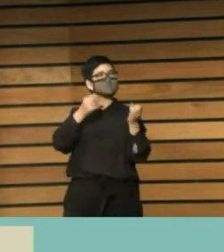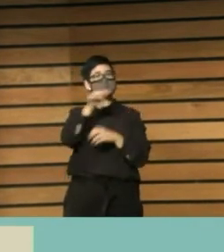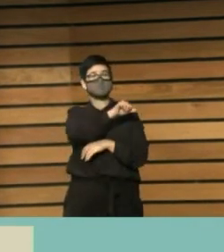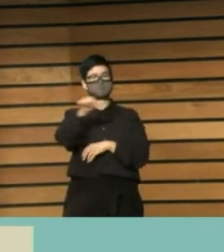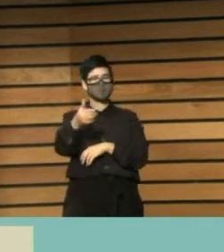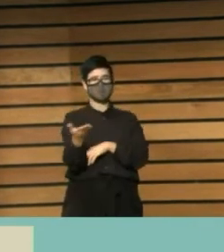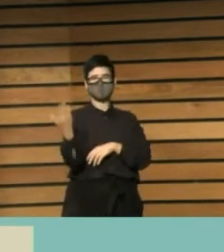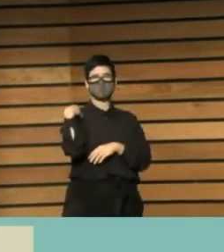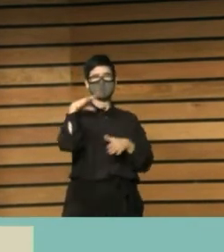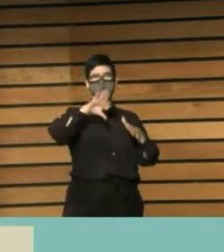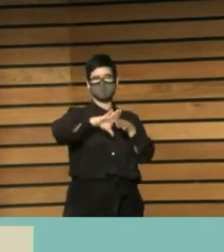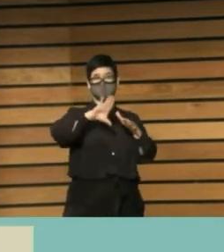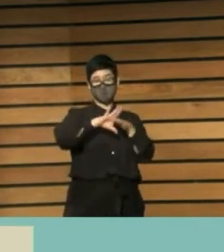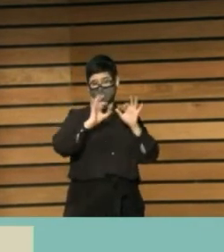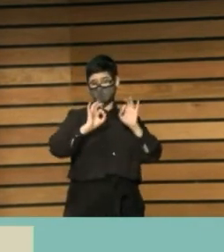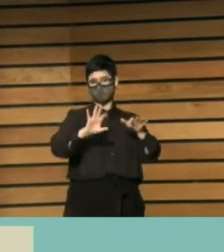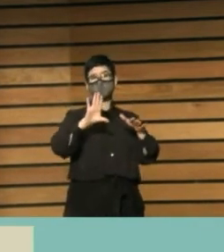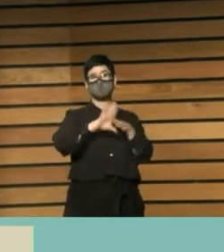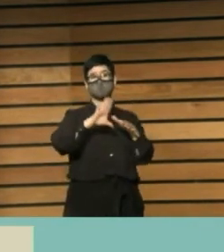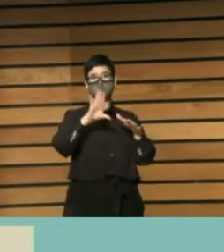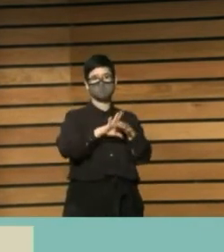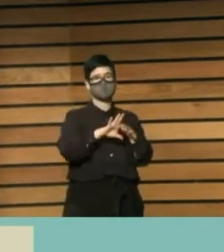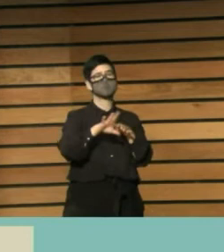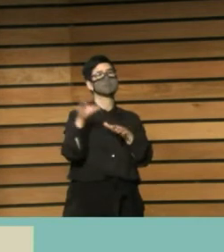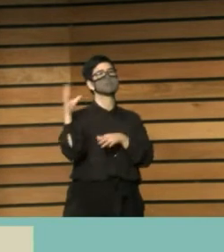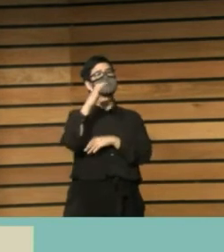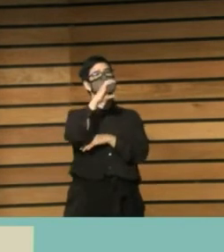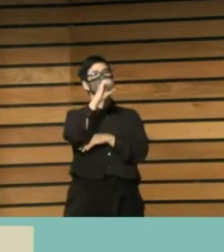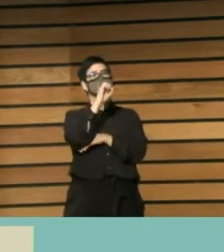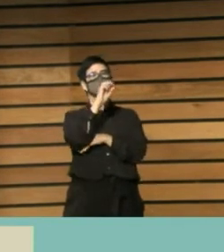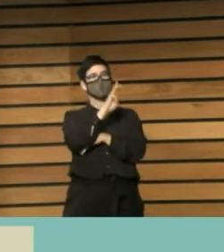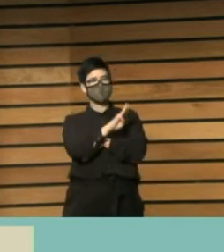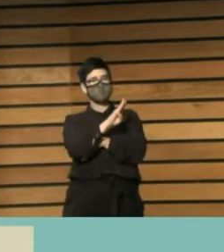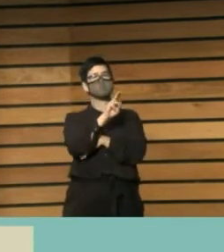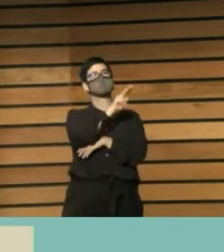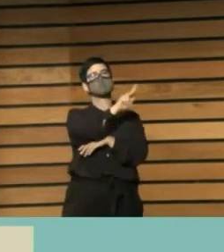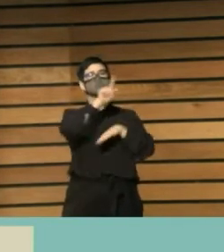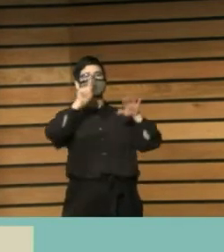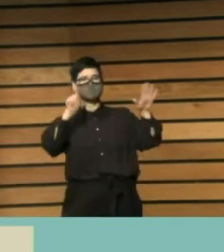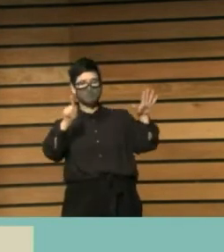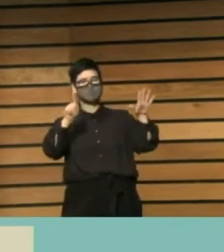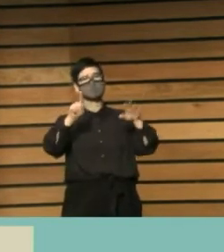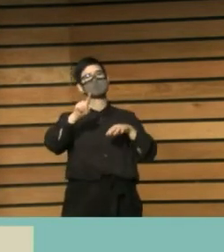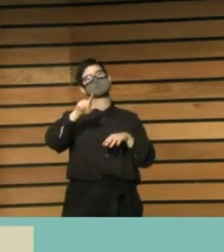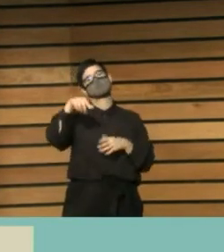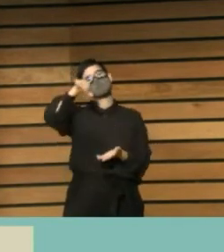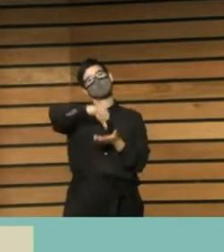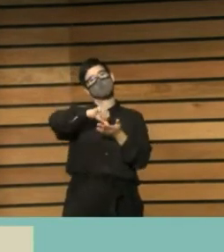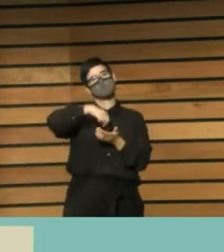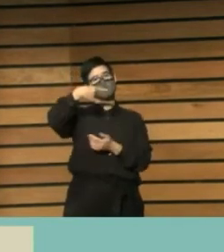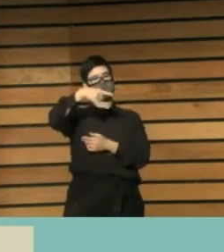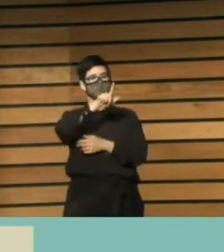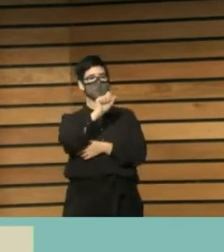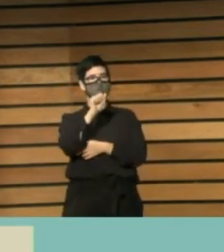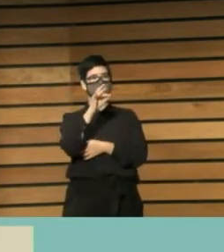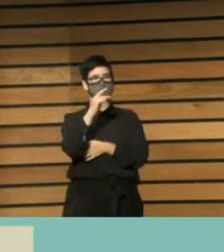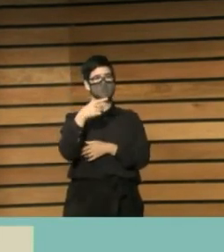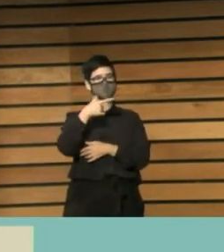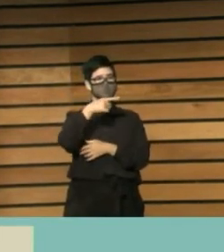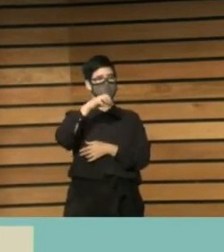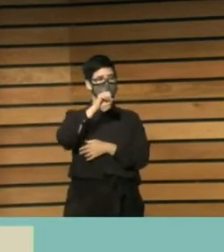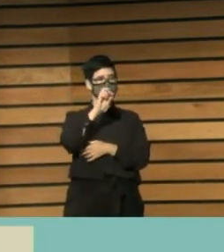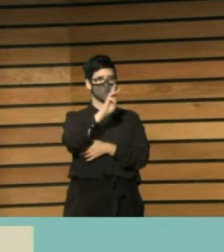el martes pasado concretamente, en la COP26 en Glasgow. decía que desde una visión holística de las